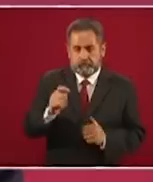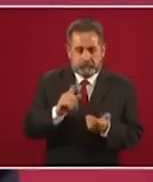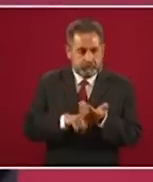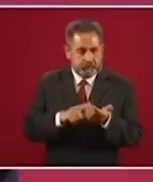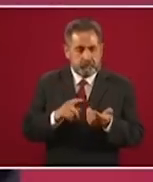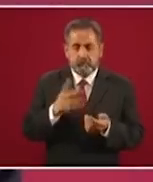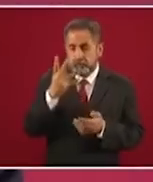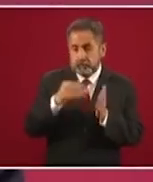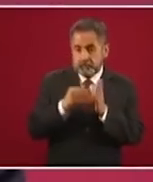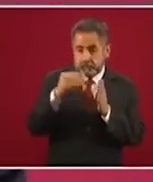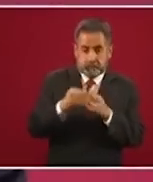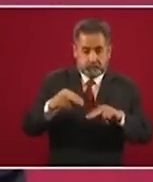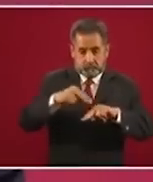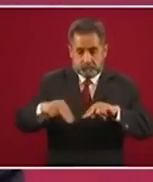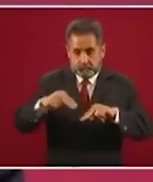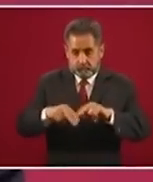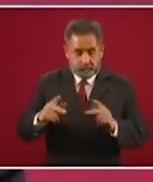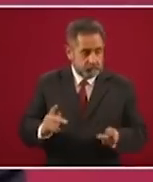cachitos.